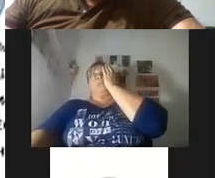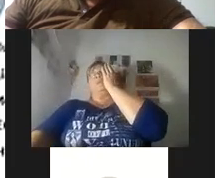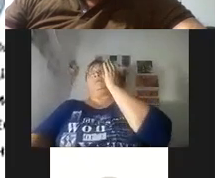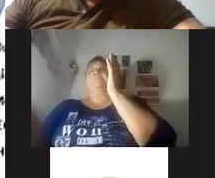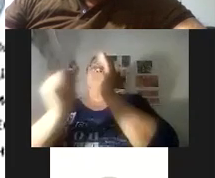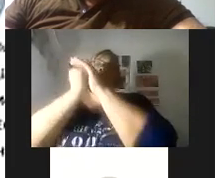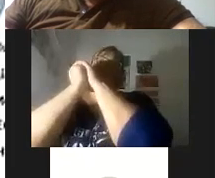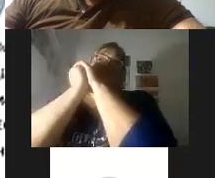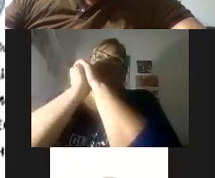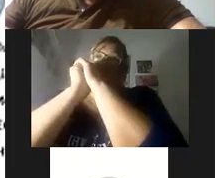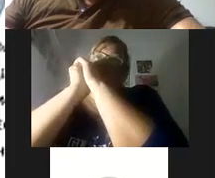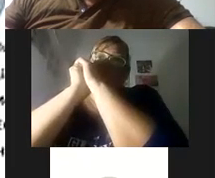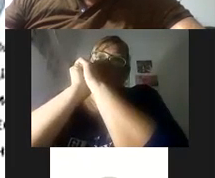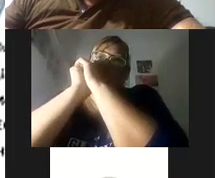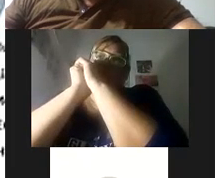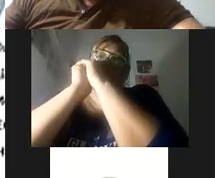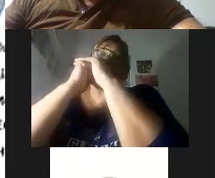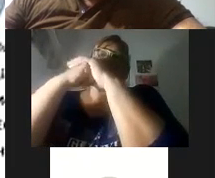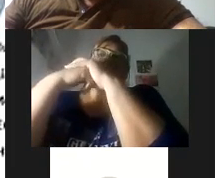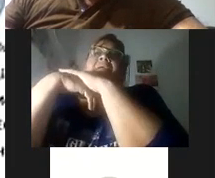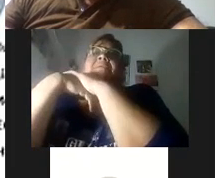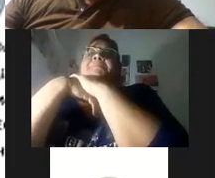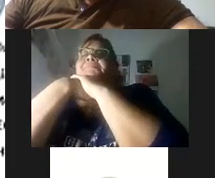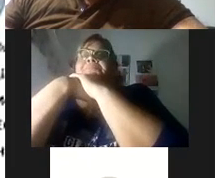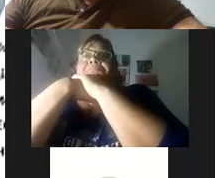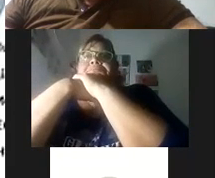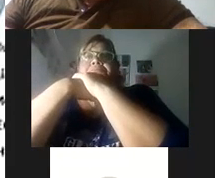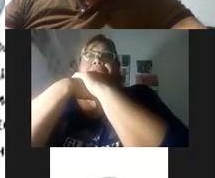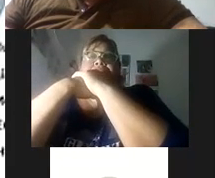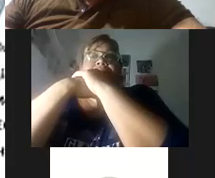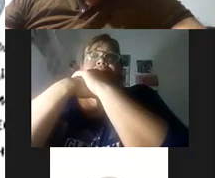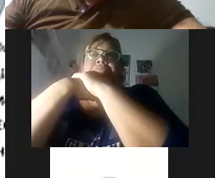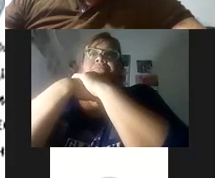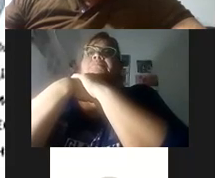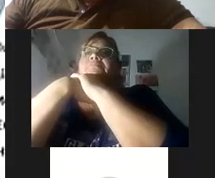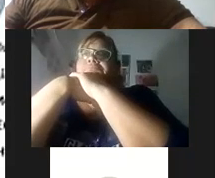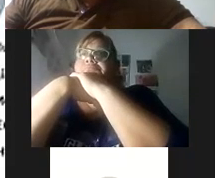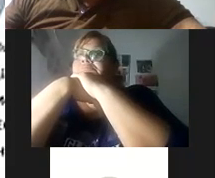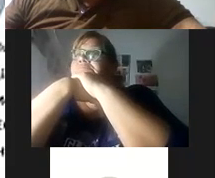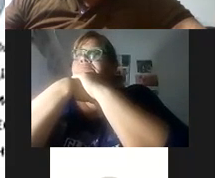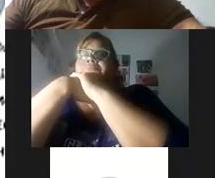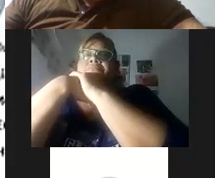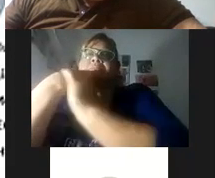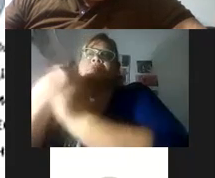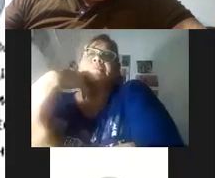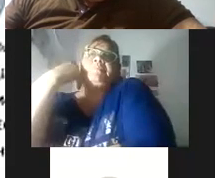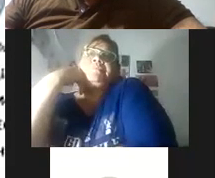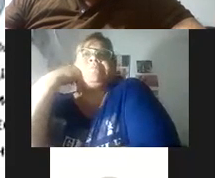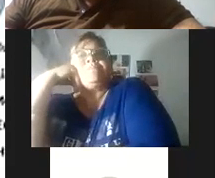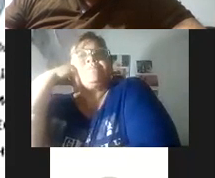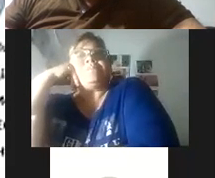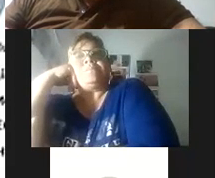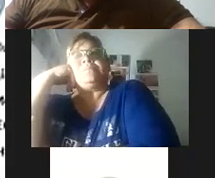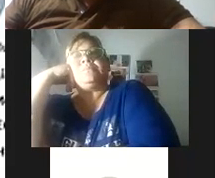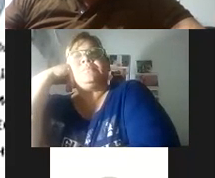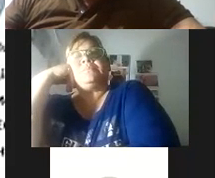periosteo, que está por fuera, la membrana que está por fuera. Y por dentro de este hueso denso,